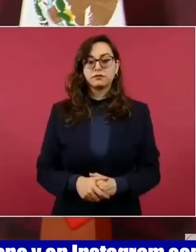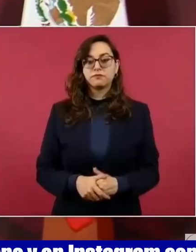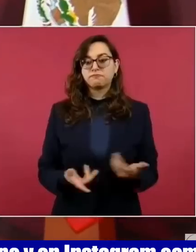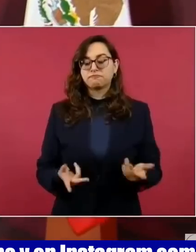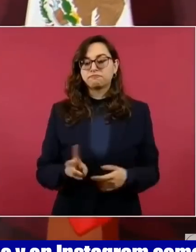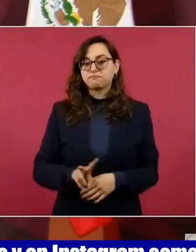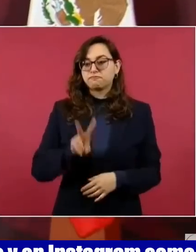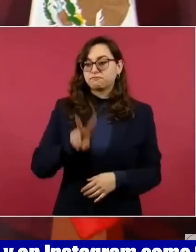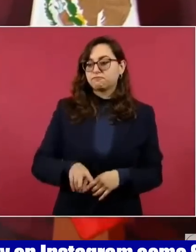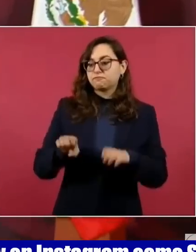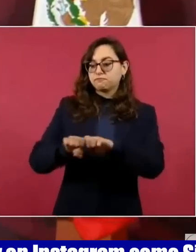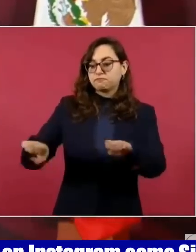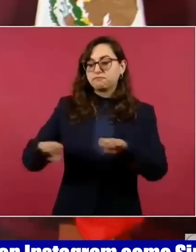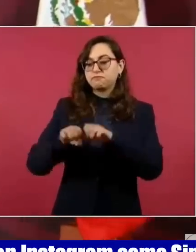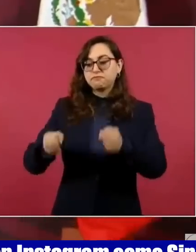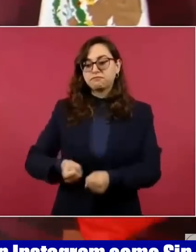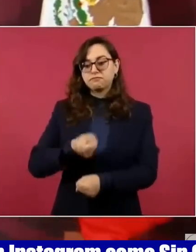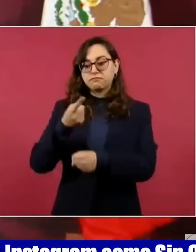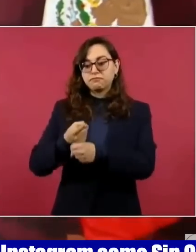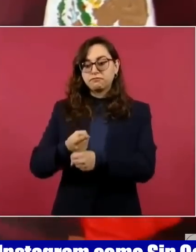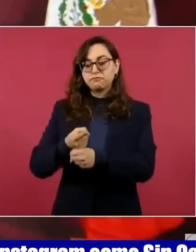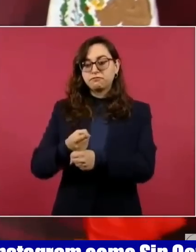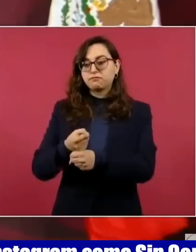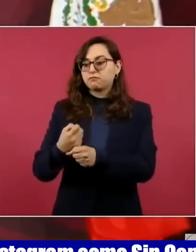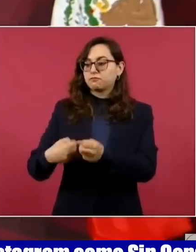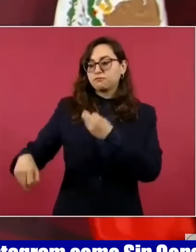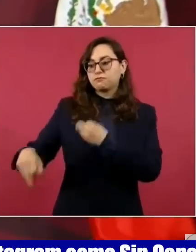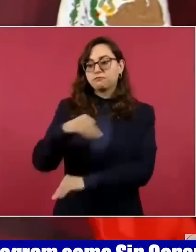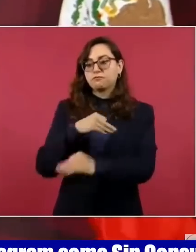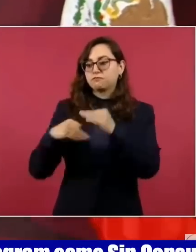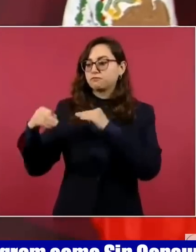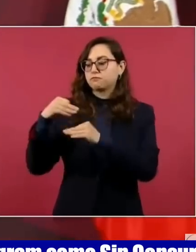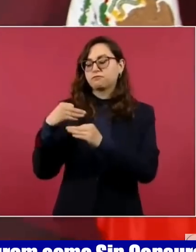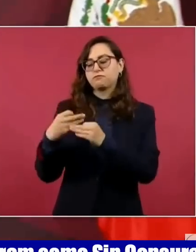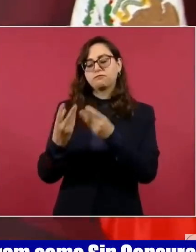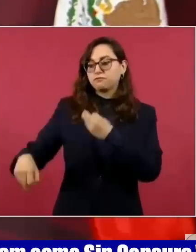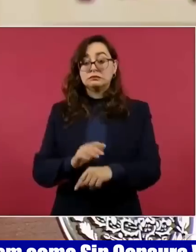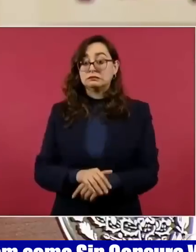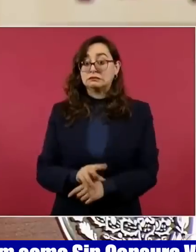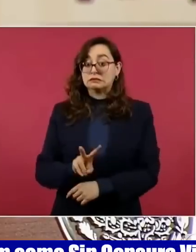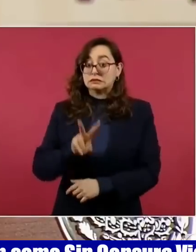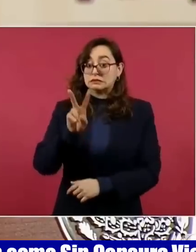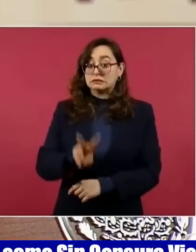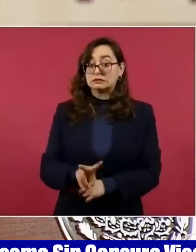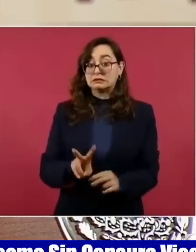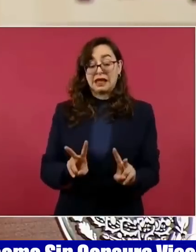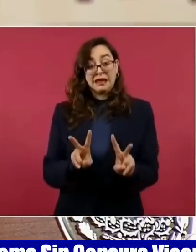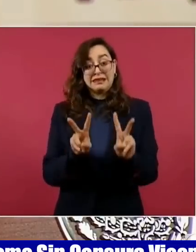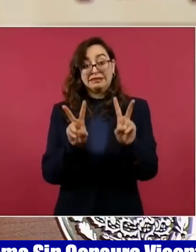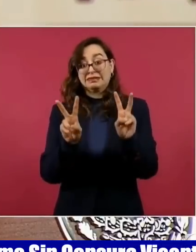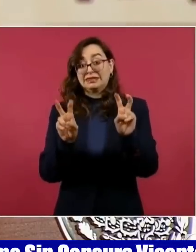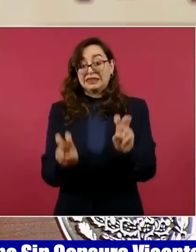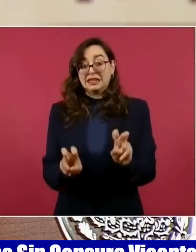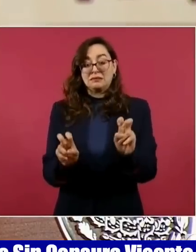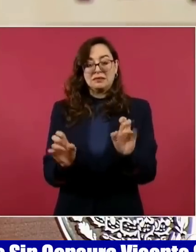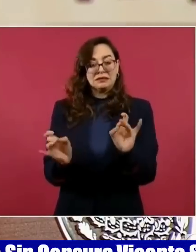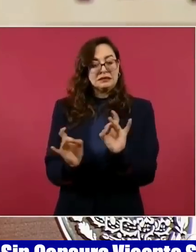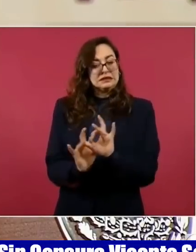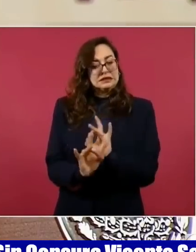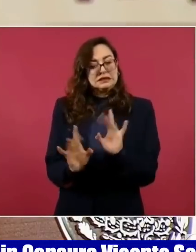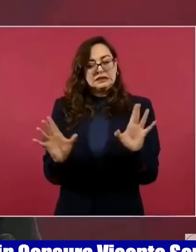muy importantes, que faltaron muchísimas más, ¿no? 10 reformas importantes como el lograr aprobar que las Fuerzas